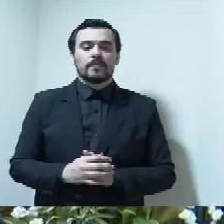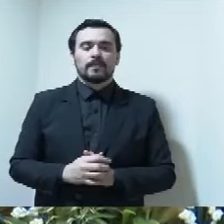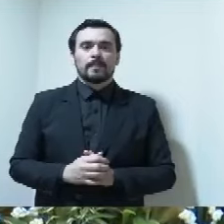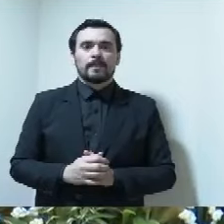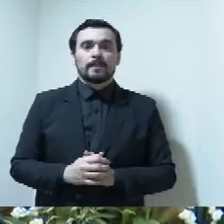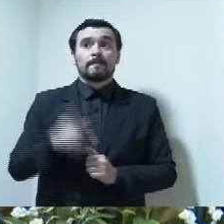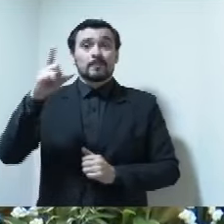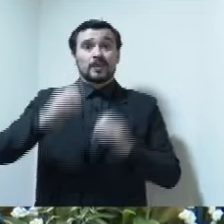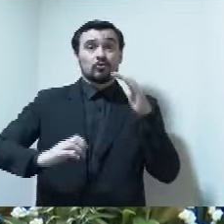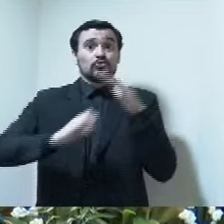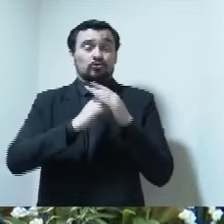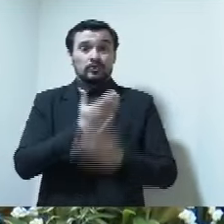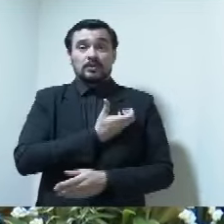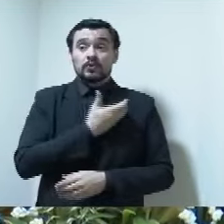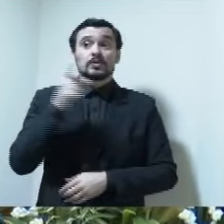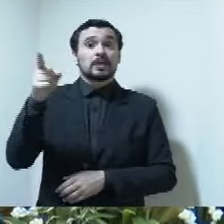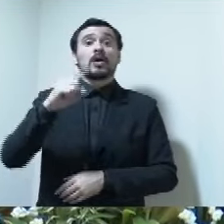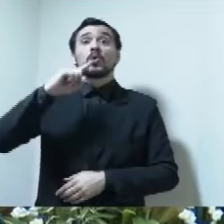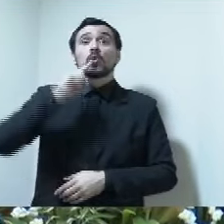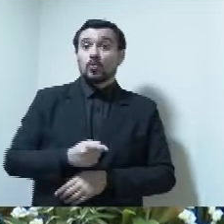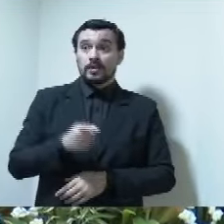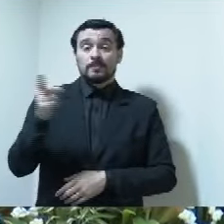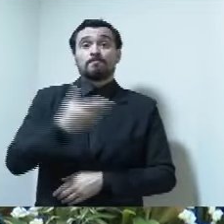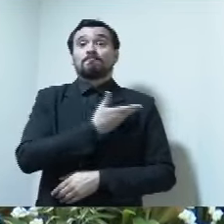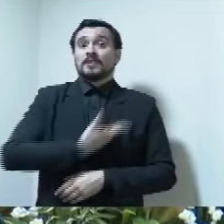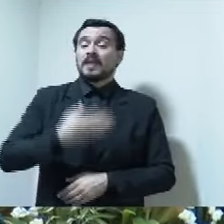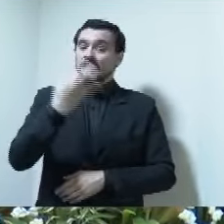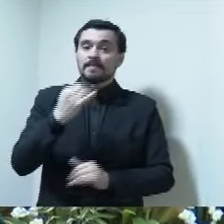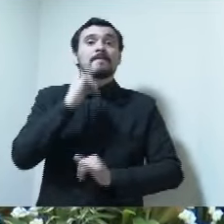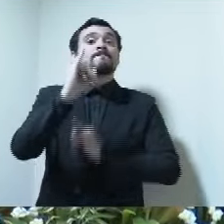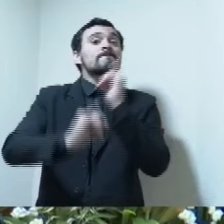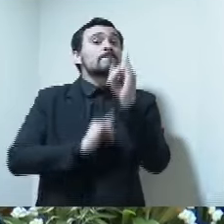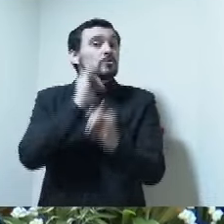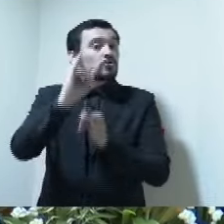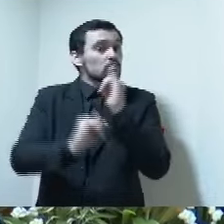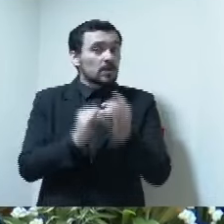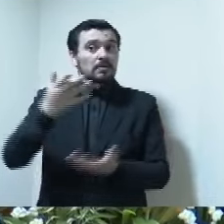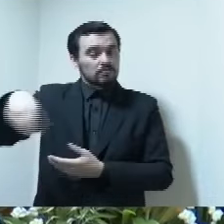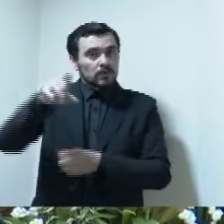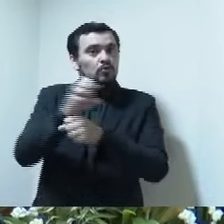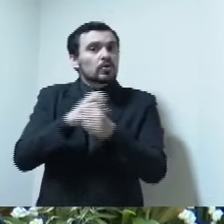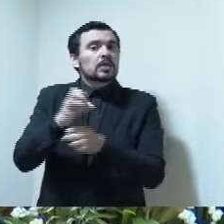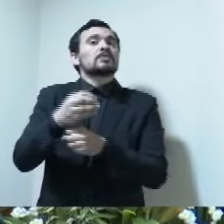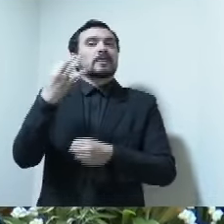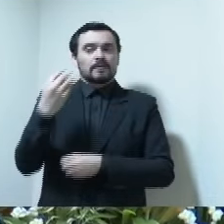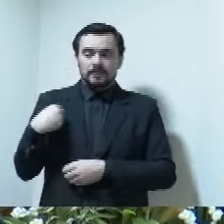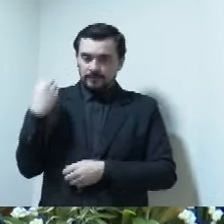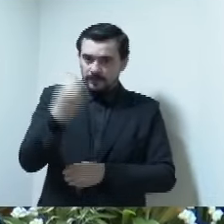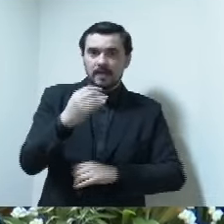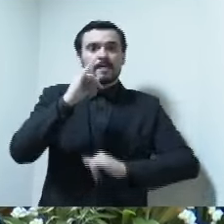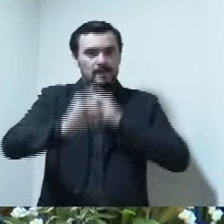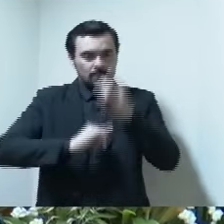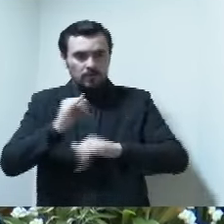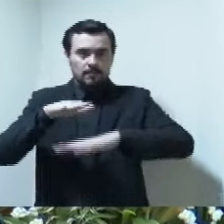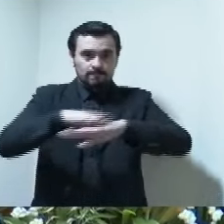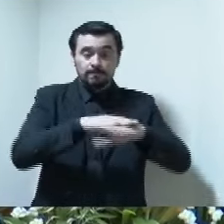La Constitución Nacional ordena que el presidente también deba informar al Congreso sobre la situación general del país. Me